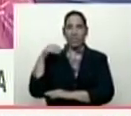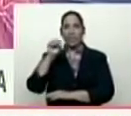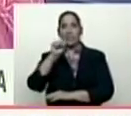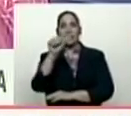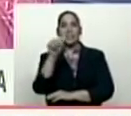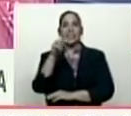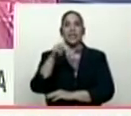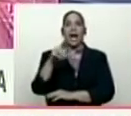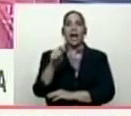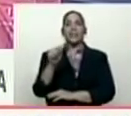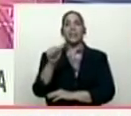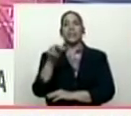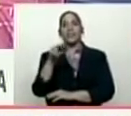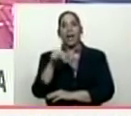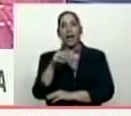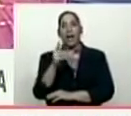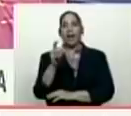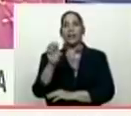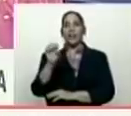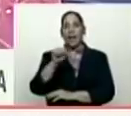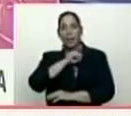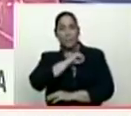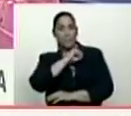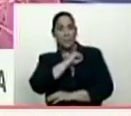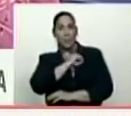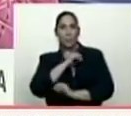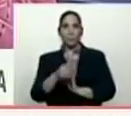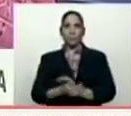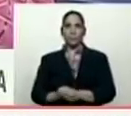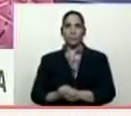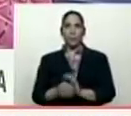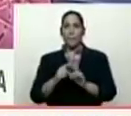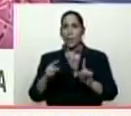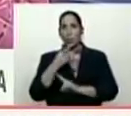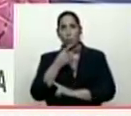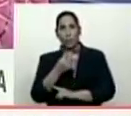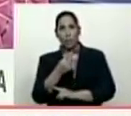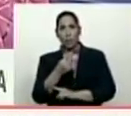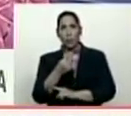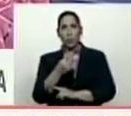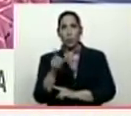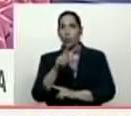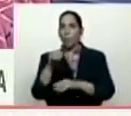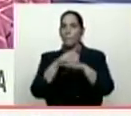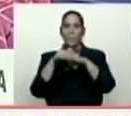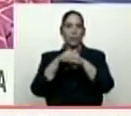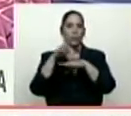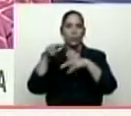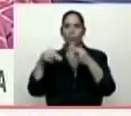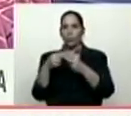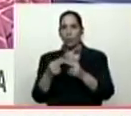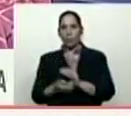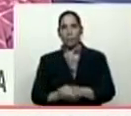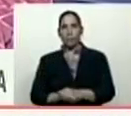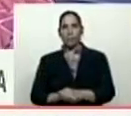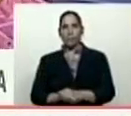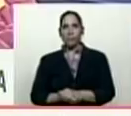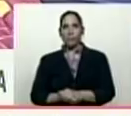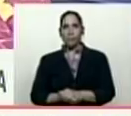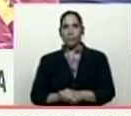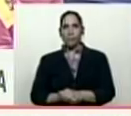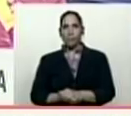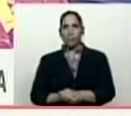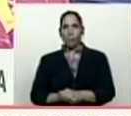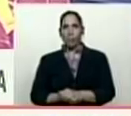Bastante, ¿verdad? Bastante. Y Leonardo Infante se lo dijo delante de la tropa y no se lo perdonó nunca. Y lo mandó